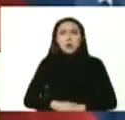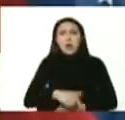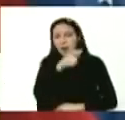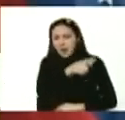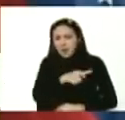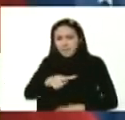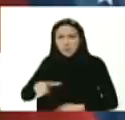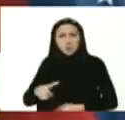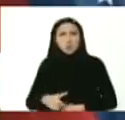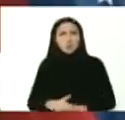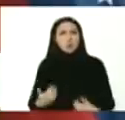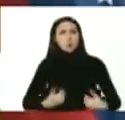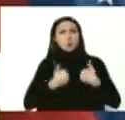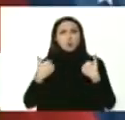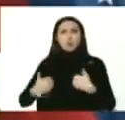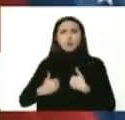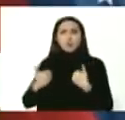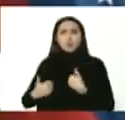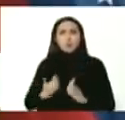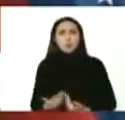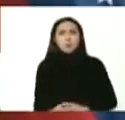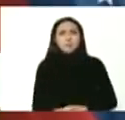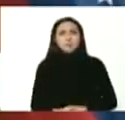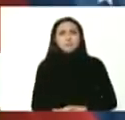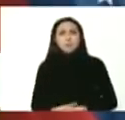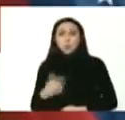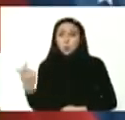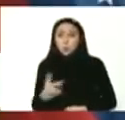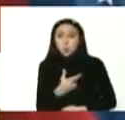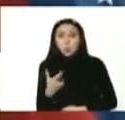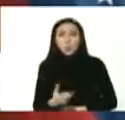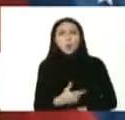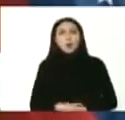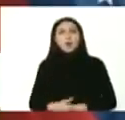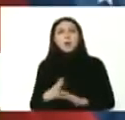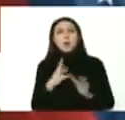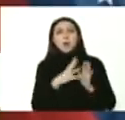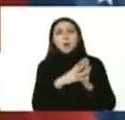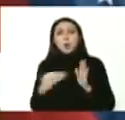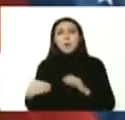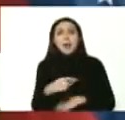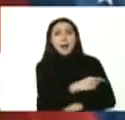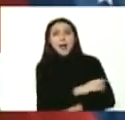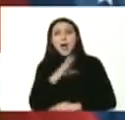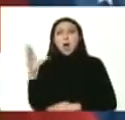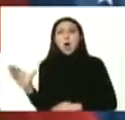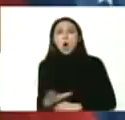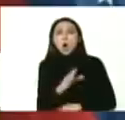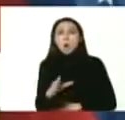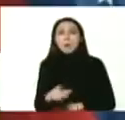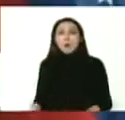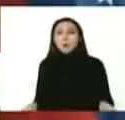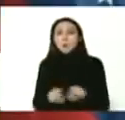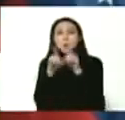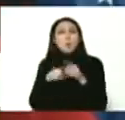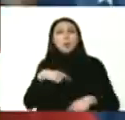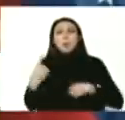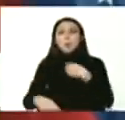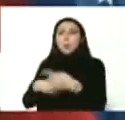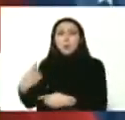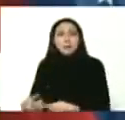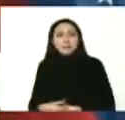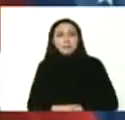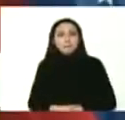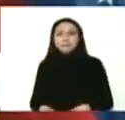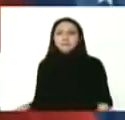venezolana era simplemente buscar copiar al carbón lo que en Colombia es rutina, es ver un